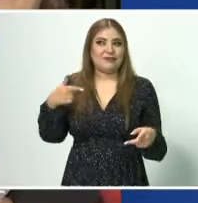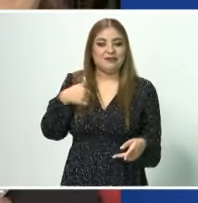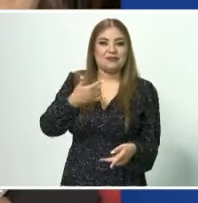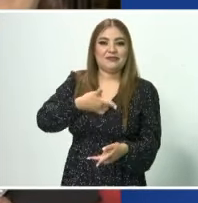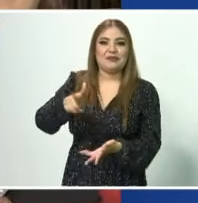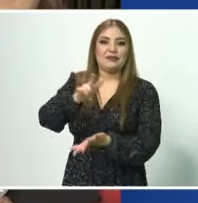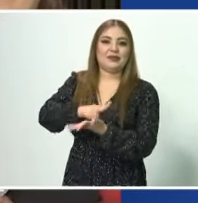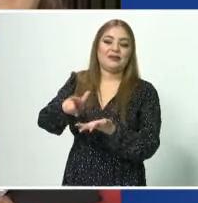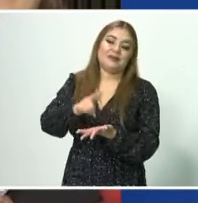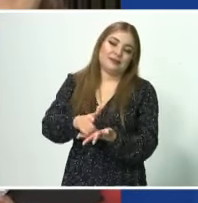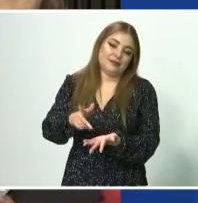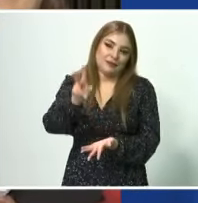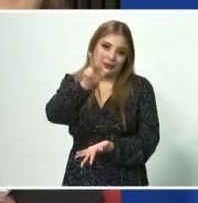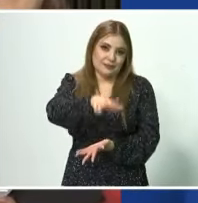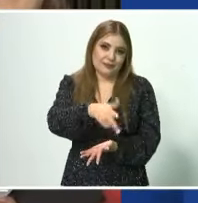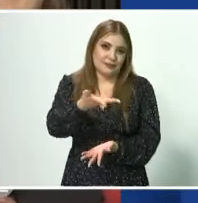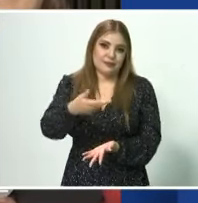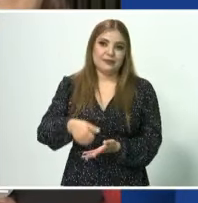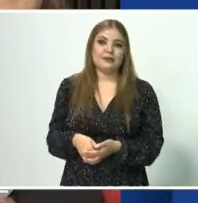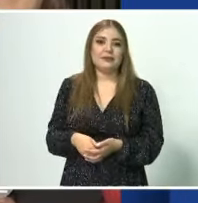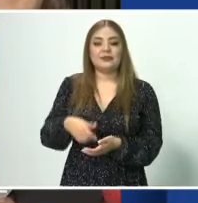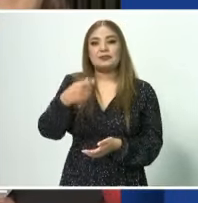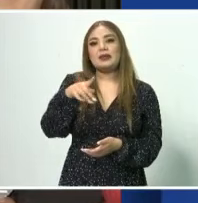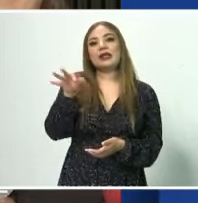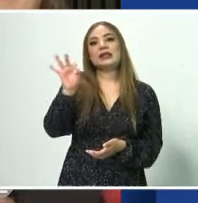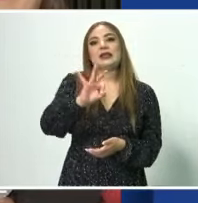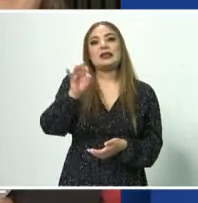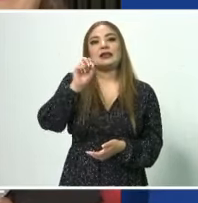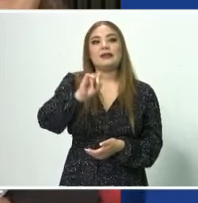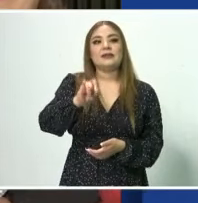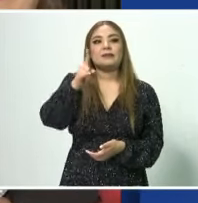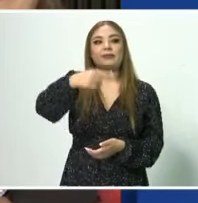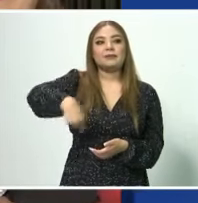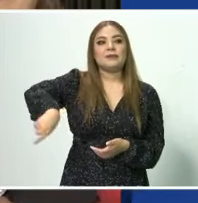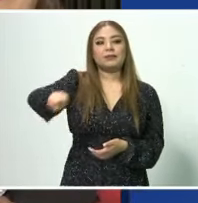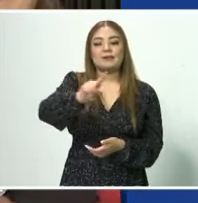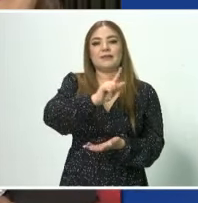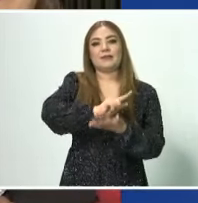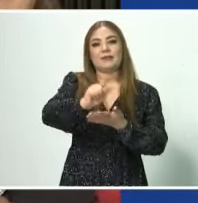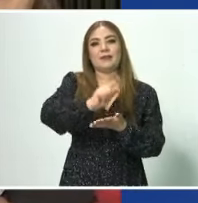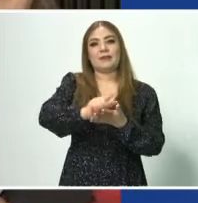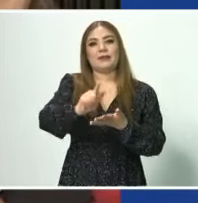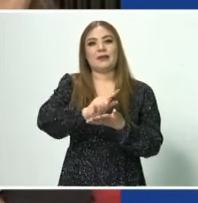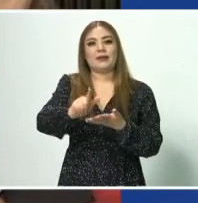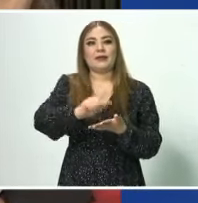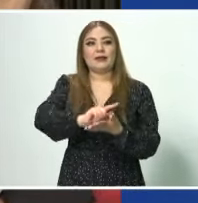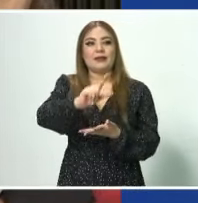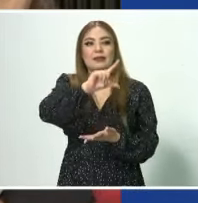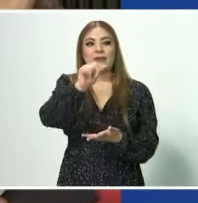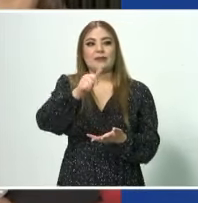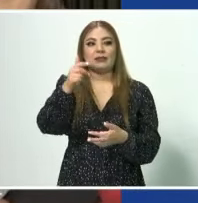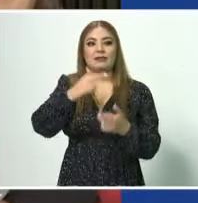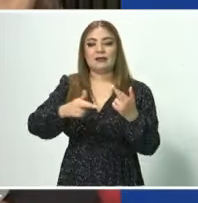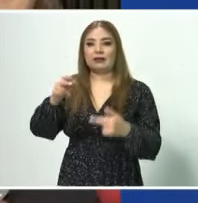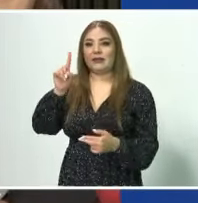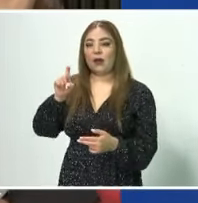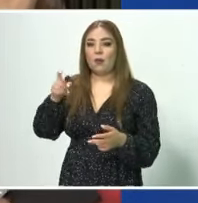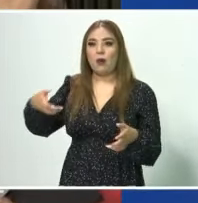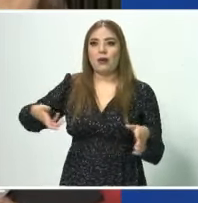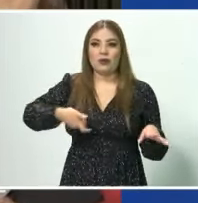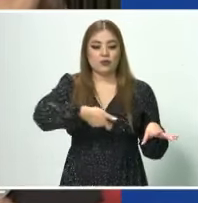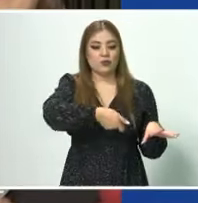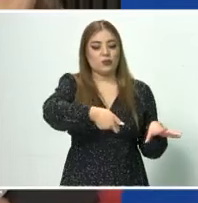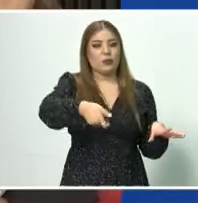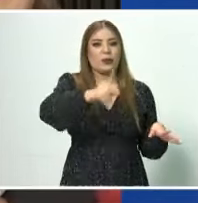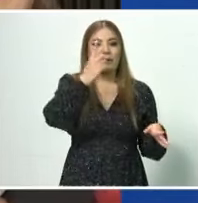perro que no sea nuestro entonces Pues sí a lo mejor un poquito de valor civil y darle ahí una limpiadita regresar con una botellita de agua algún detergente